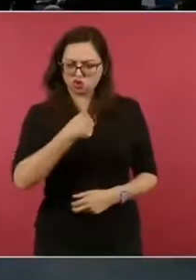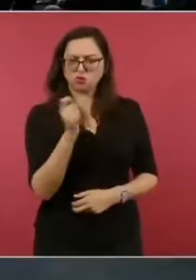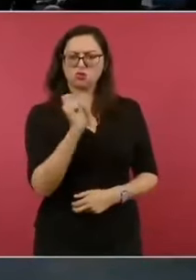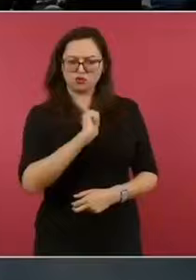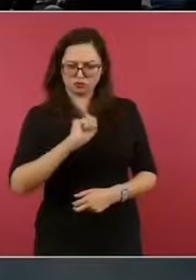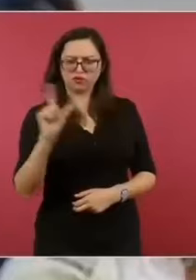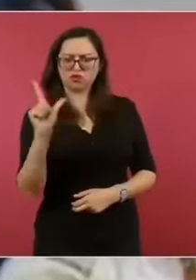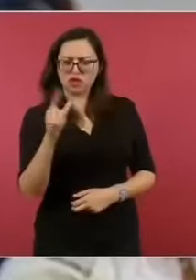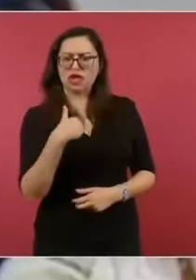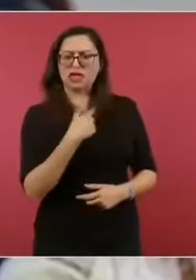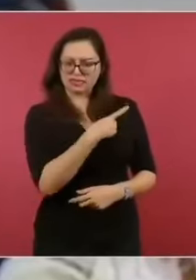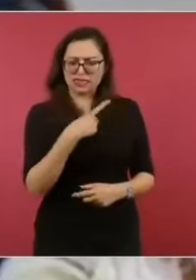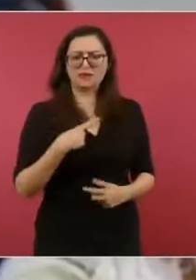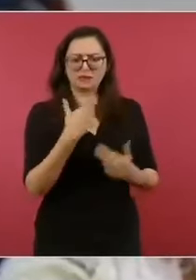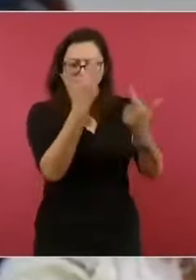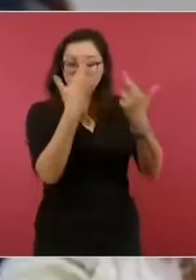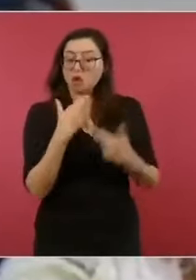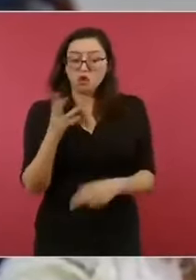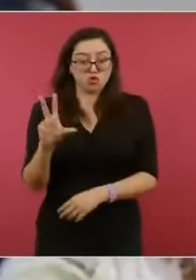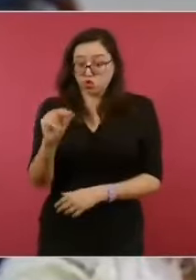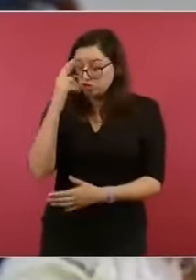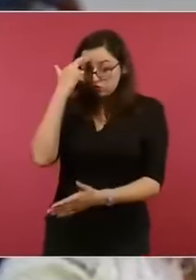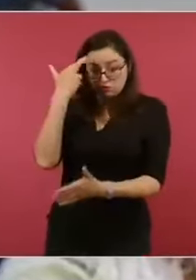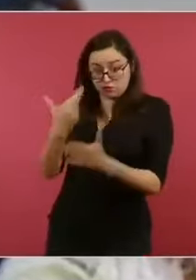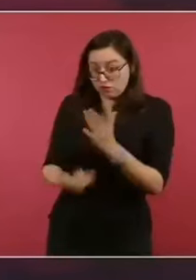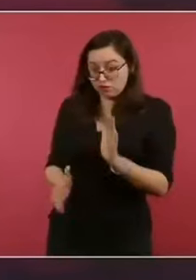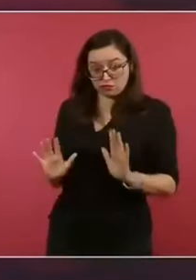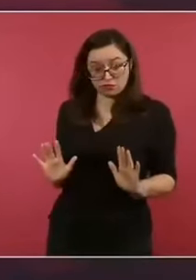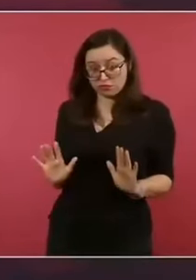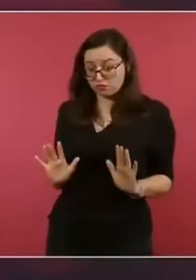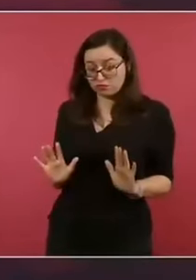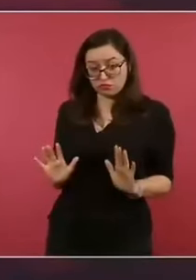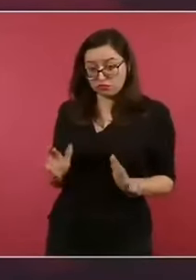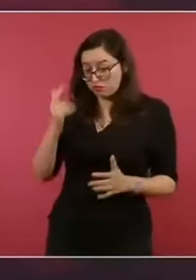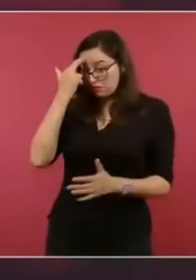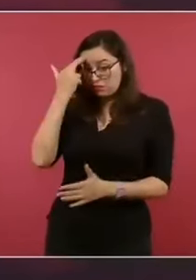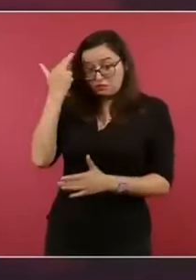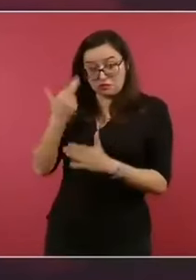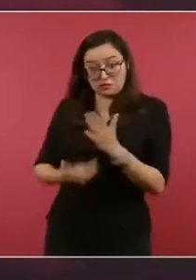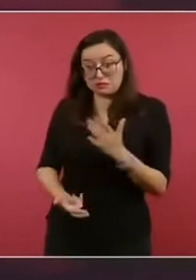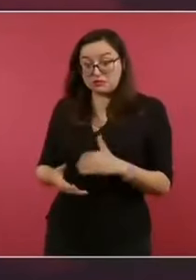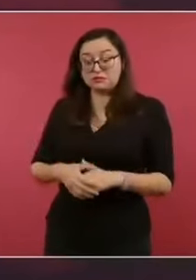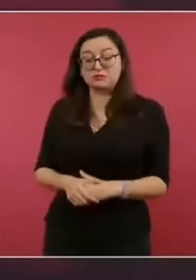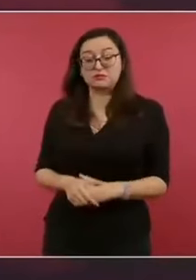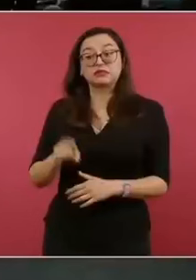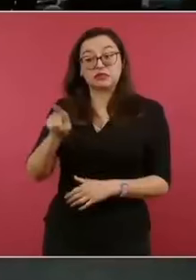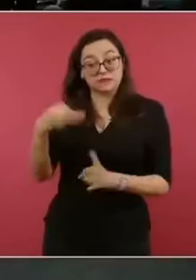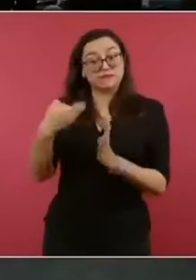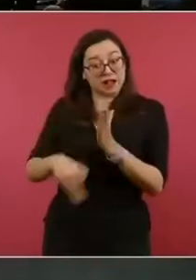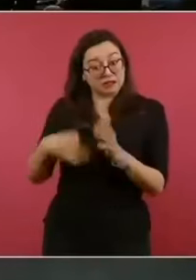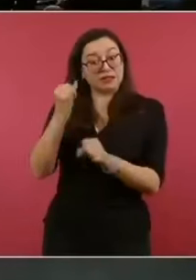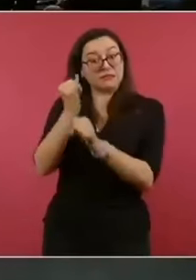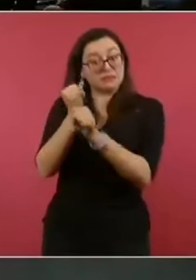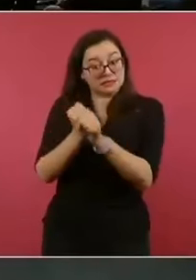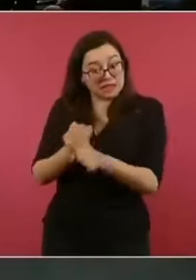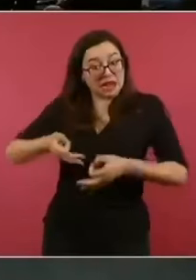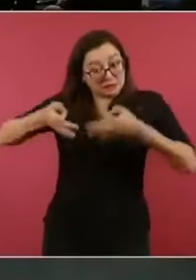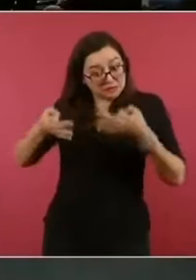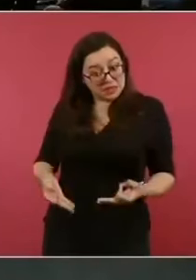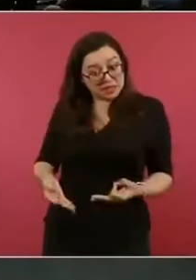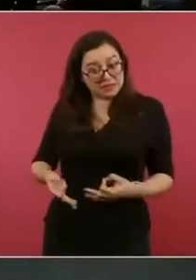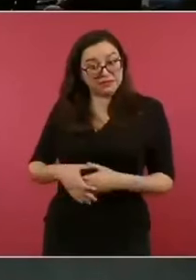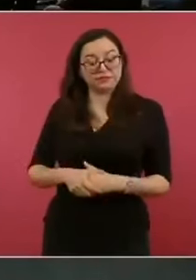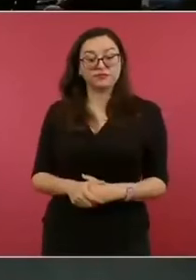profesionales. no, te estoy faltando el respeto. Te estoy diciendo de qué hace falta… Son las obras donde hay los demás